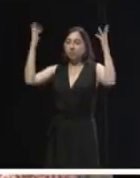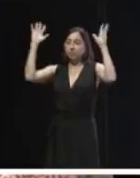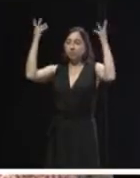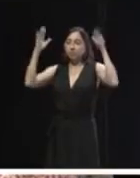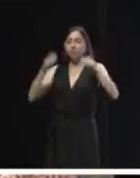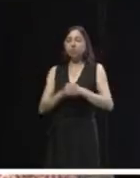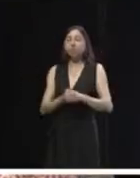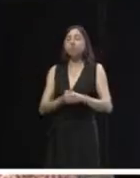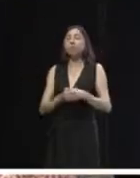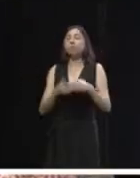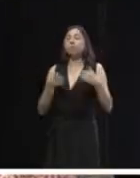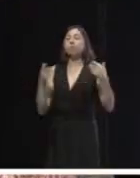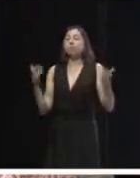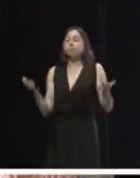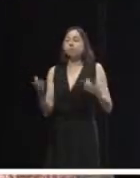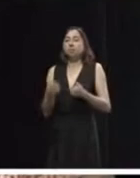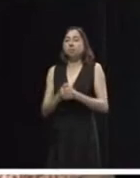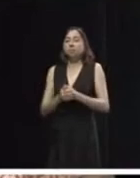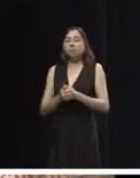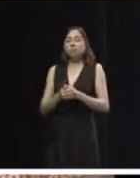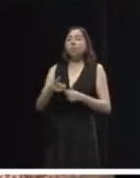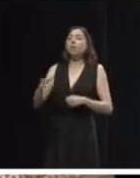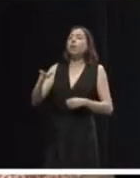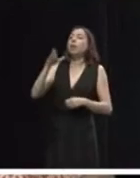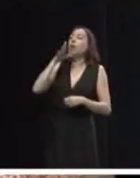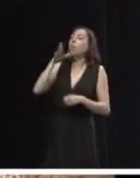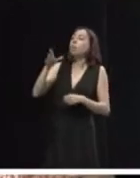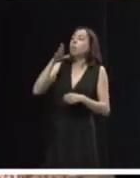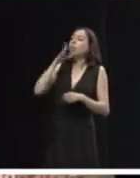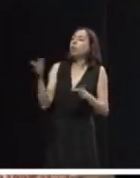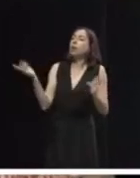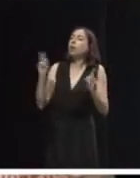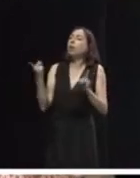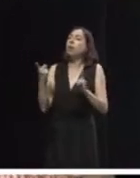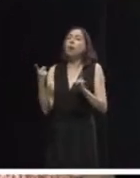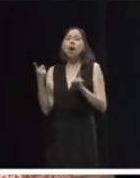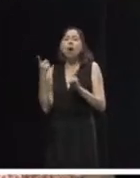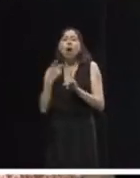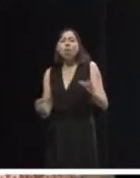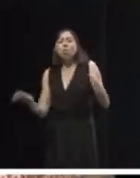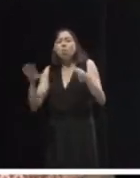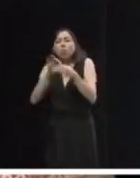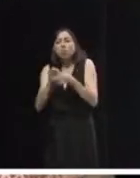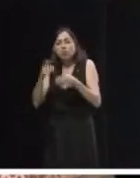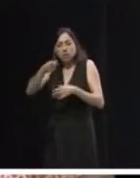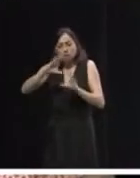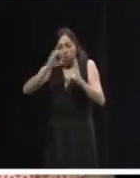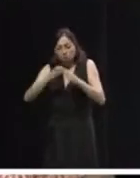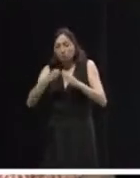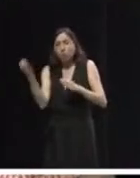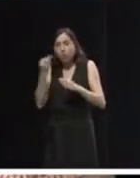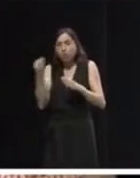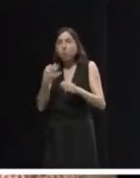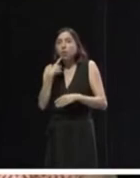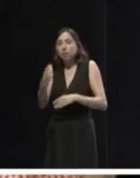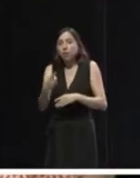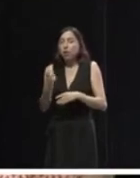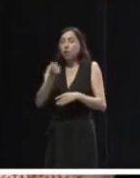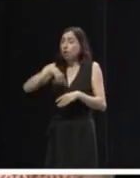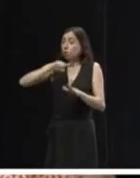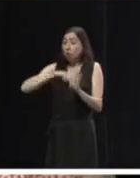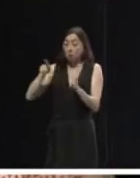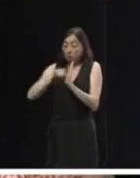¿Por qué no señalarse con esas mimbres? ¿Por qué no distinguirse por esas mimbres? Claro que hay que hacerlo, si tenemos todas las condiciones para